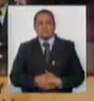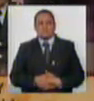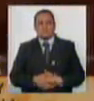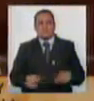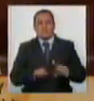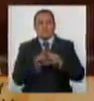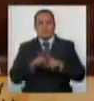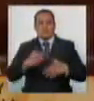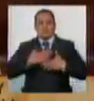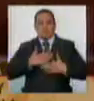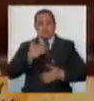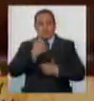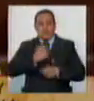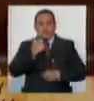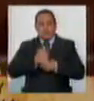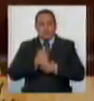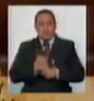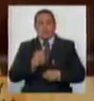En nuestra gestión,